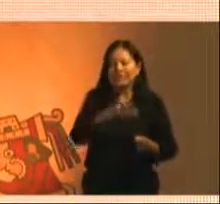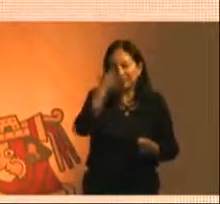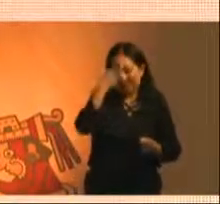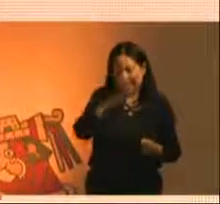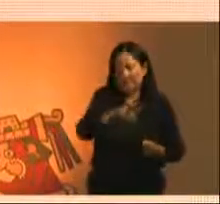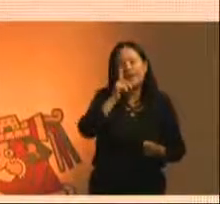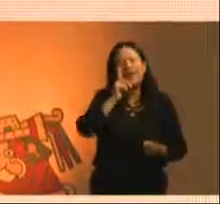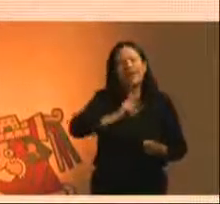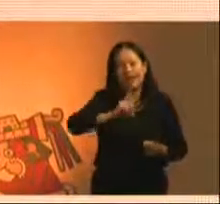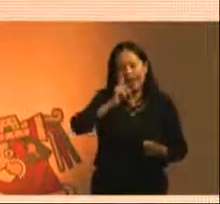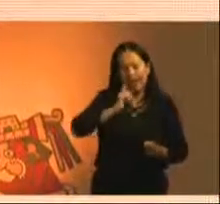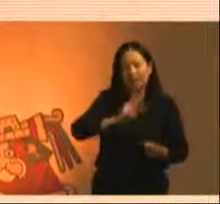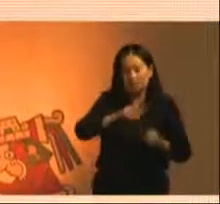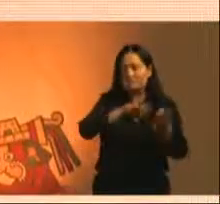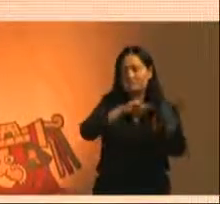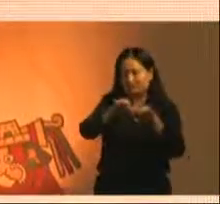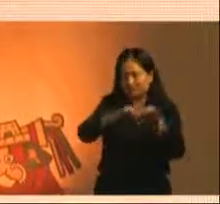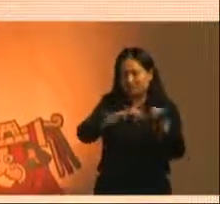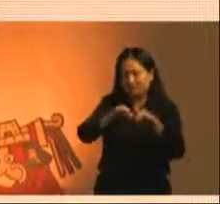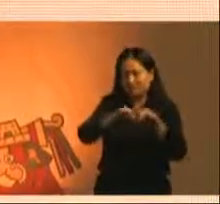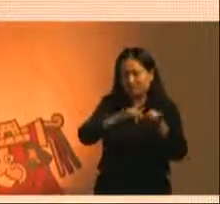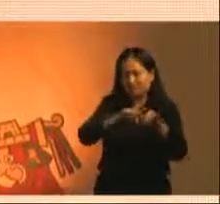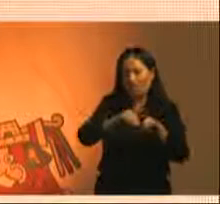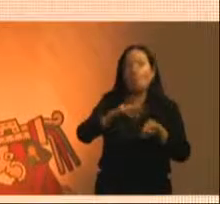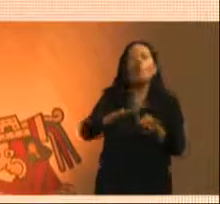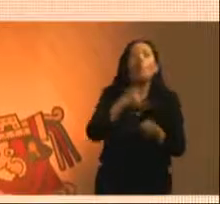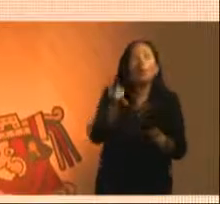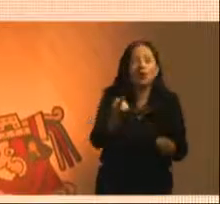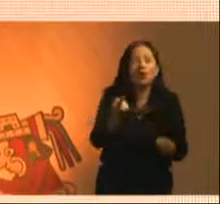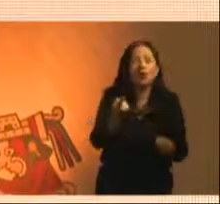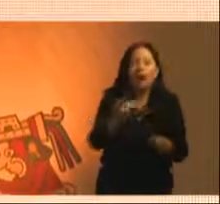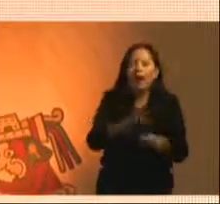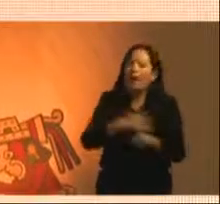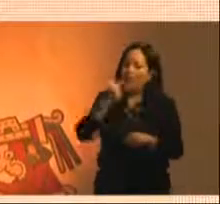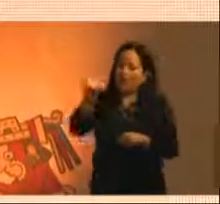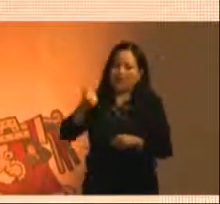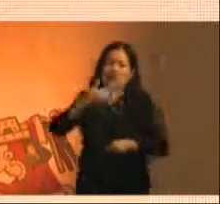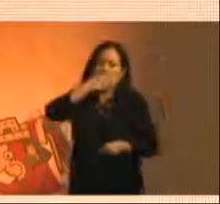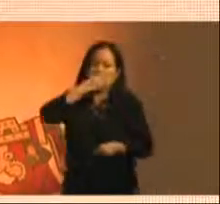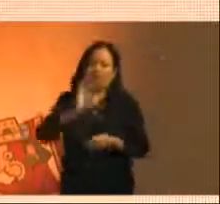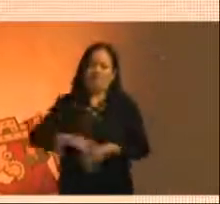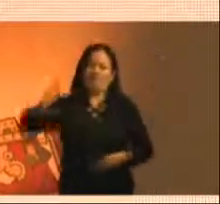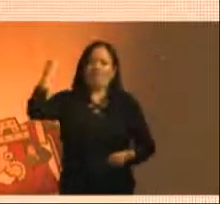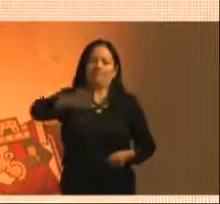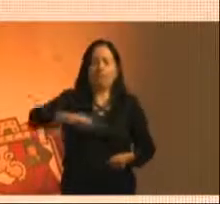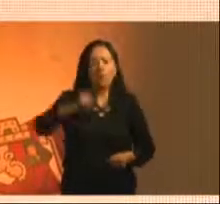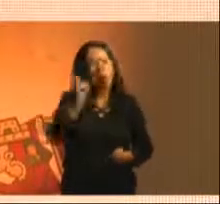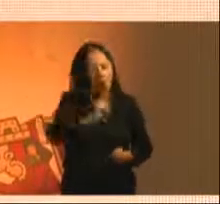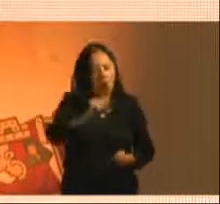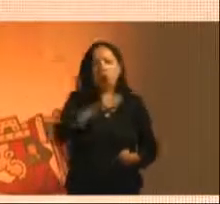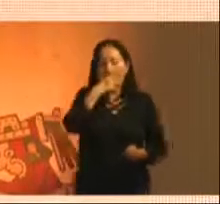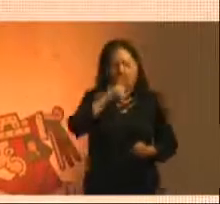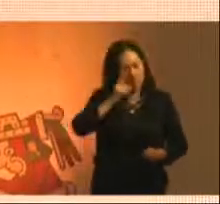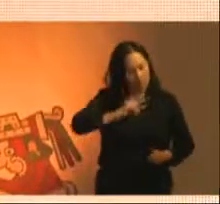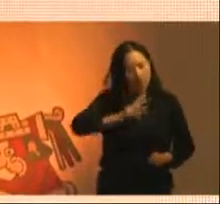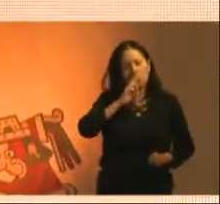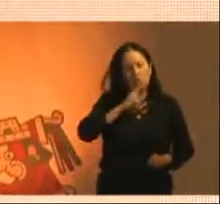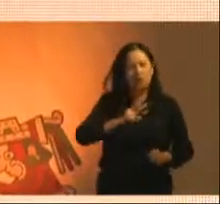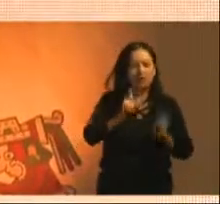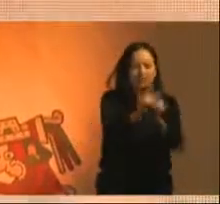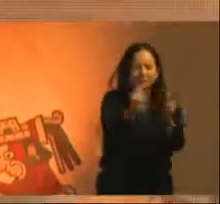los hombres se iban a agandallar los puestos de los puestos de mando entonces empieza a organizar ligas específicamente